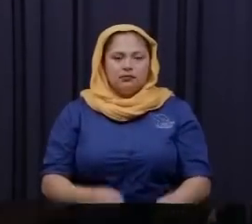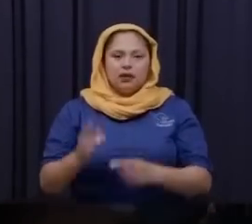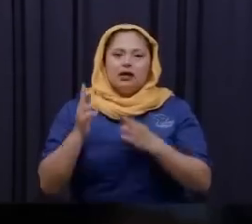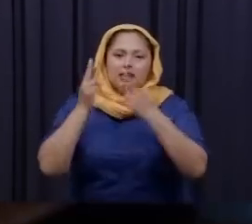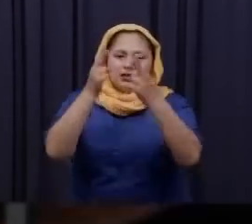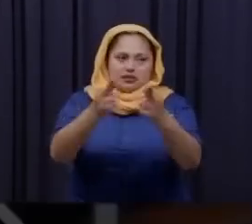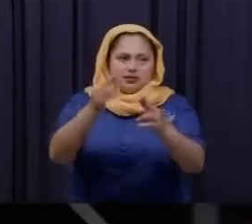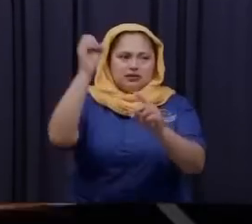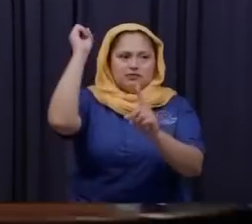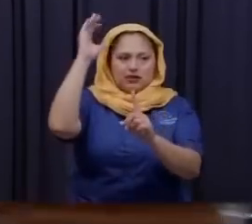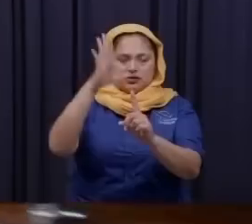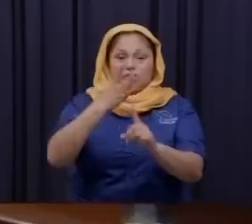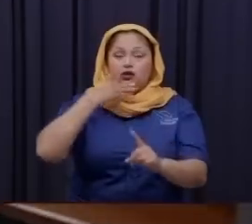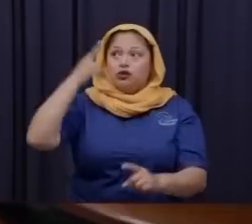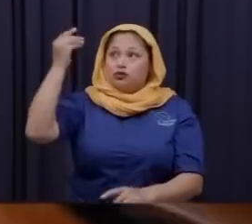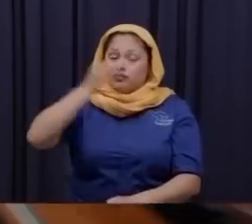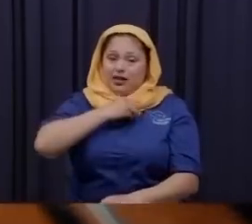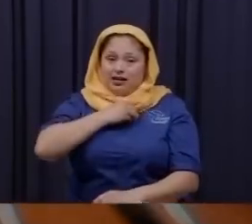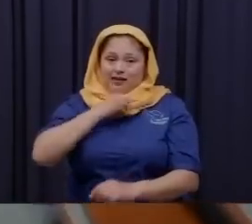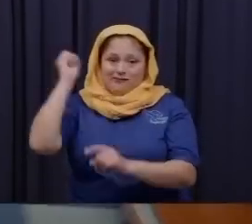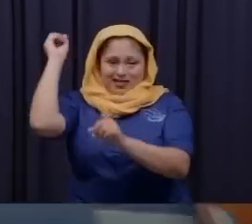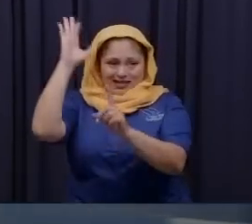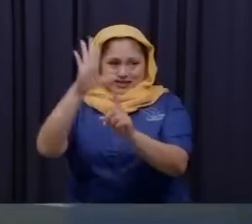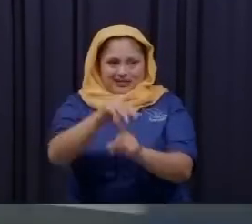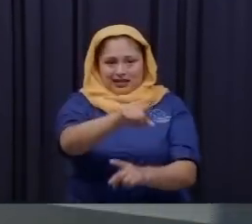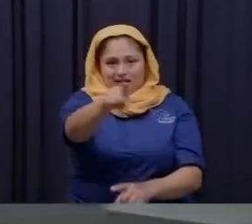Recibe bendición. Dios quiere bendecirte.